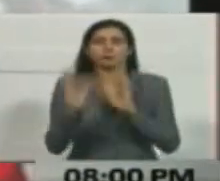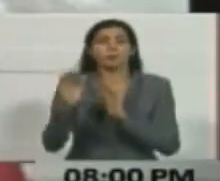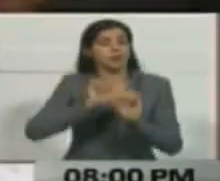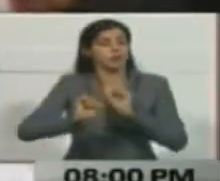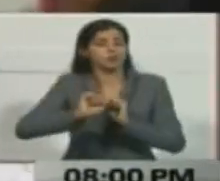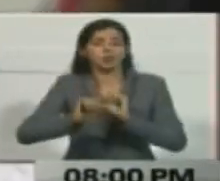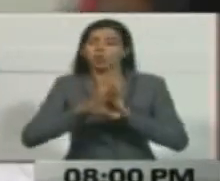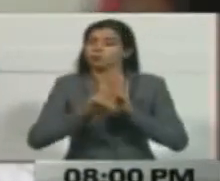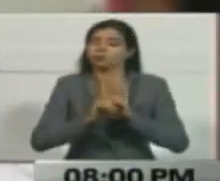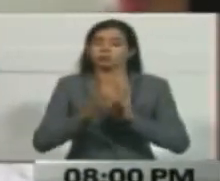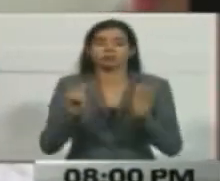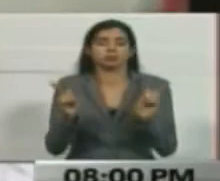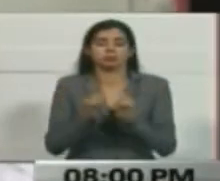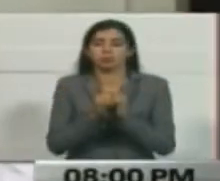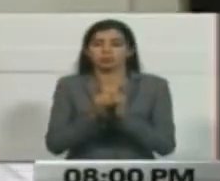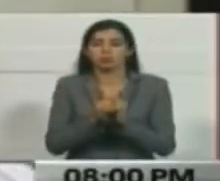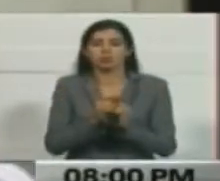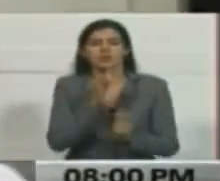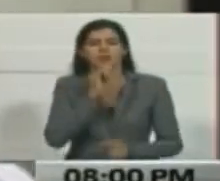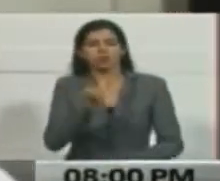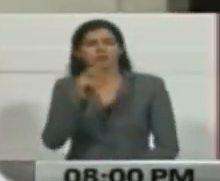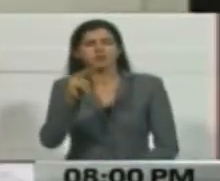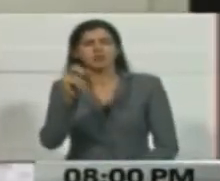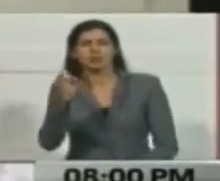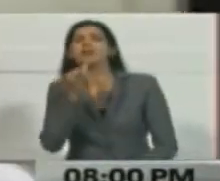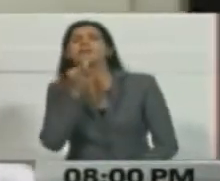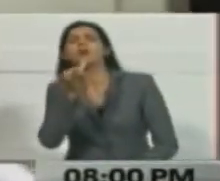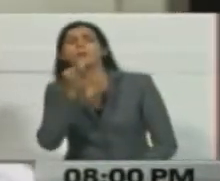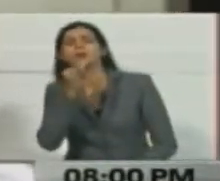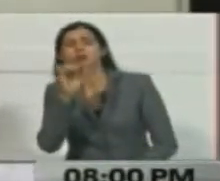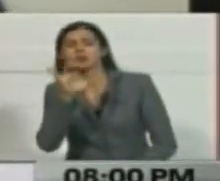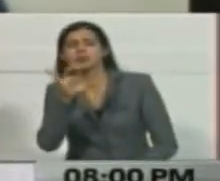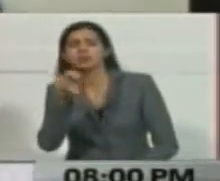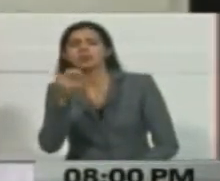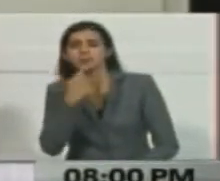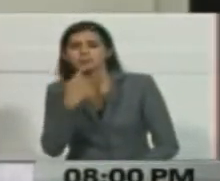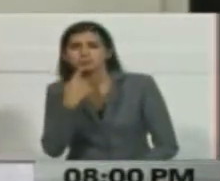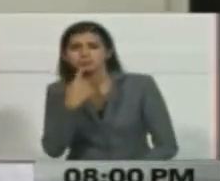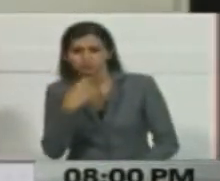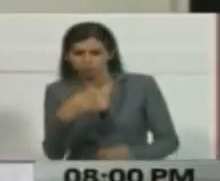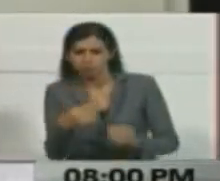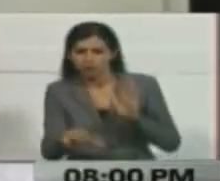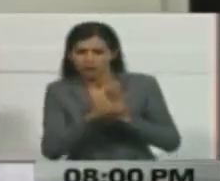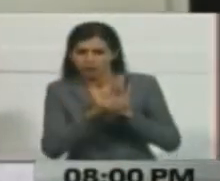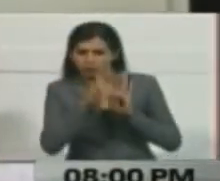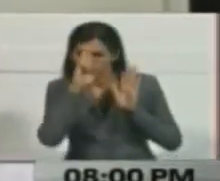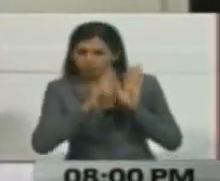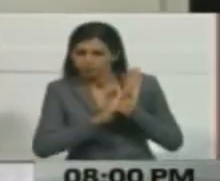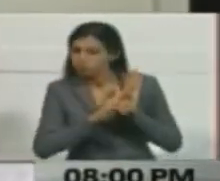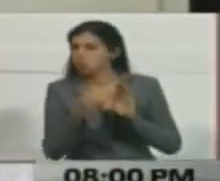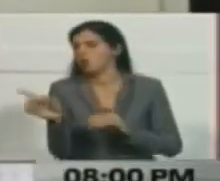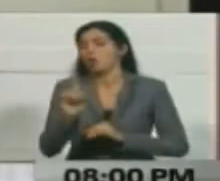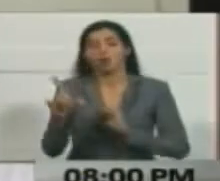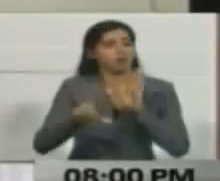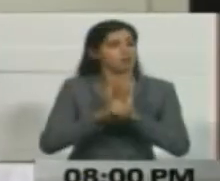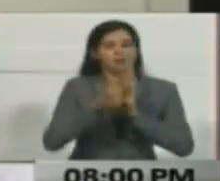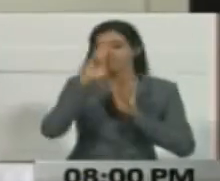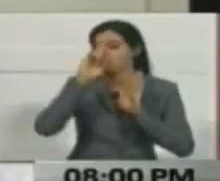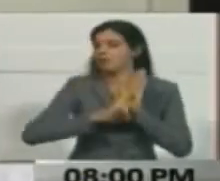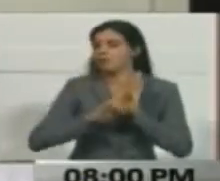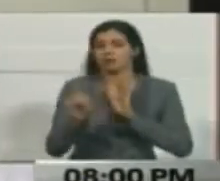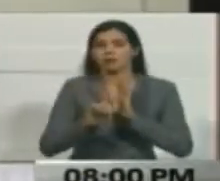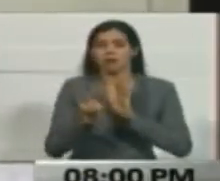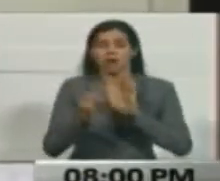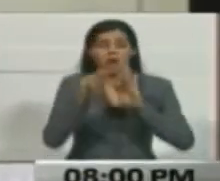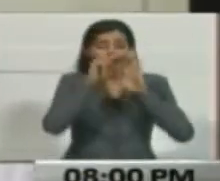Constitución. Eso es todo. Pero con esto que anunció el CNE, ¿estamos hablando de algo que está dentro de lo legal? No, completamente no. Las normas no se pueden cambiar